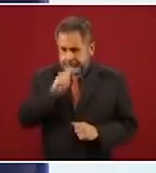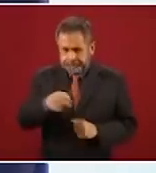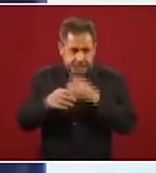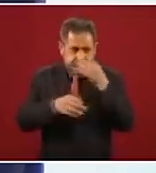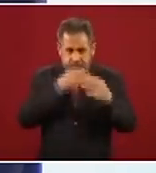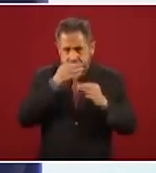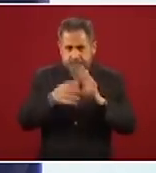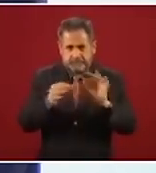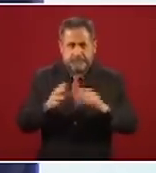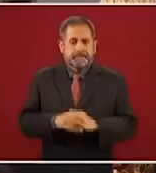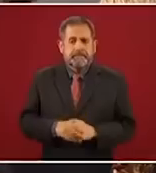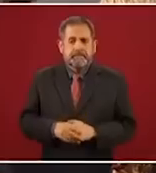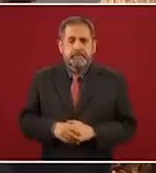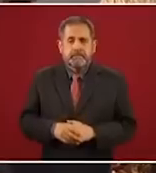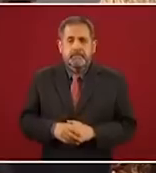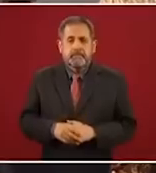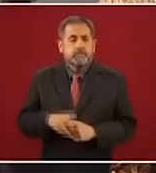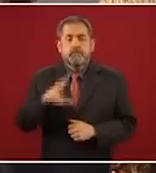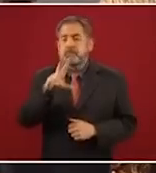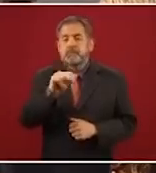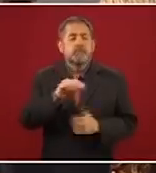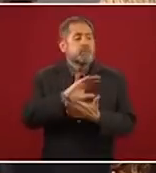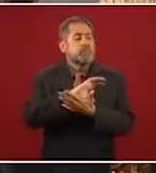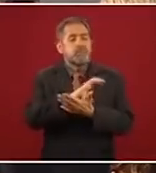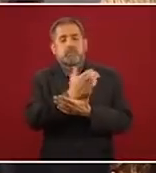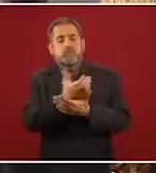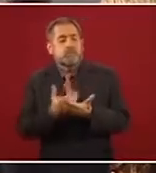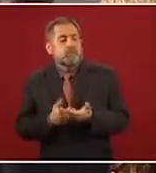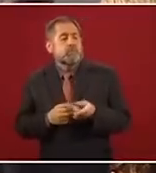informarlo. No es el contrato